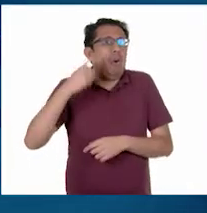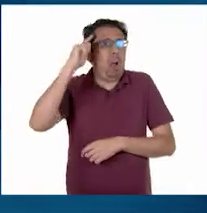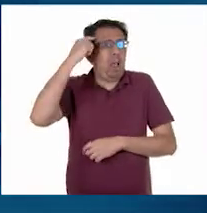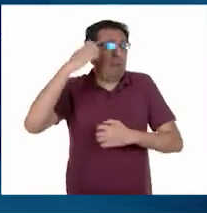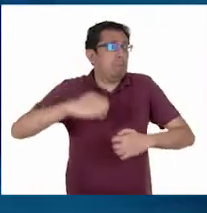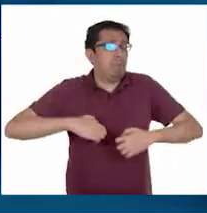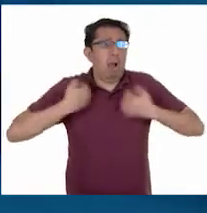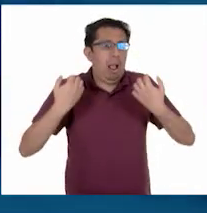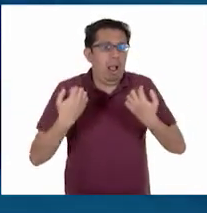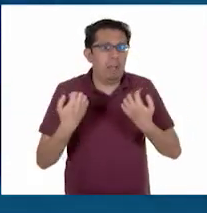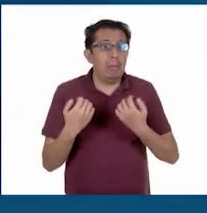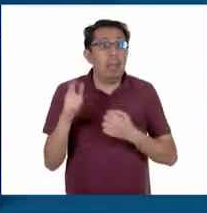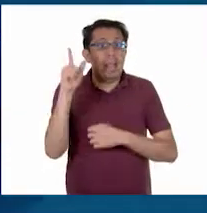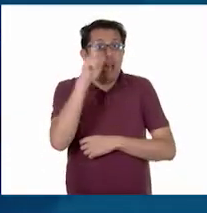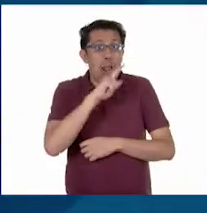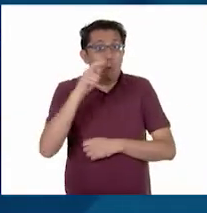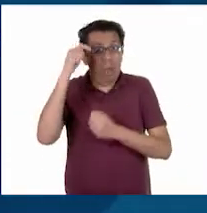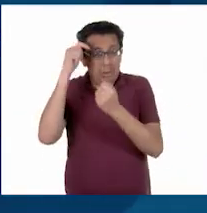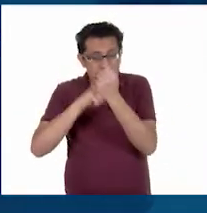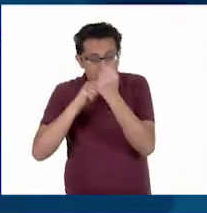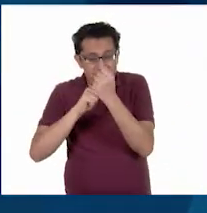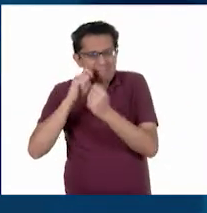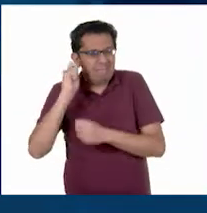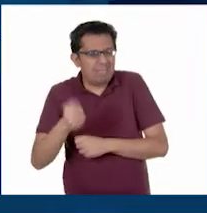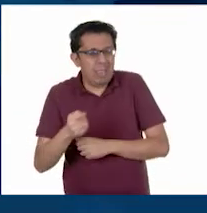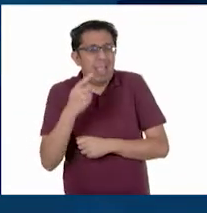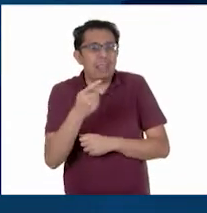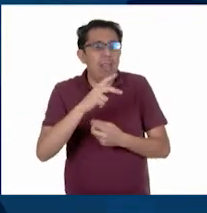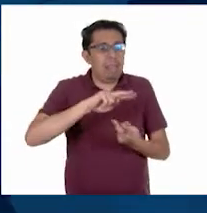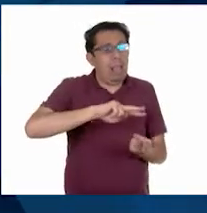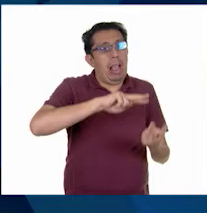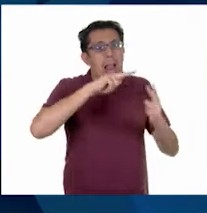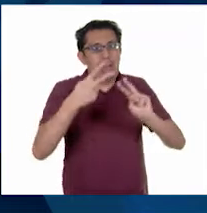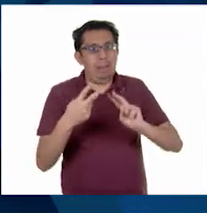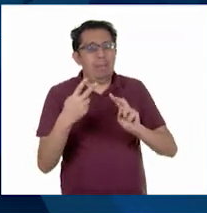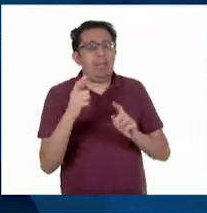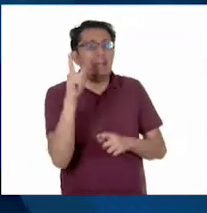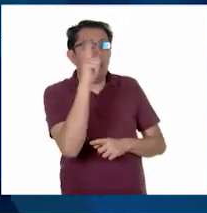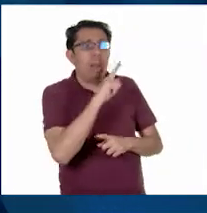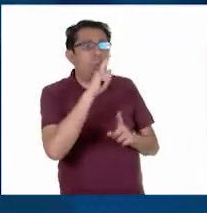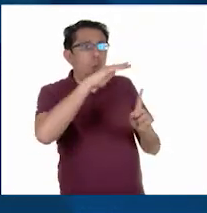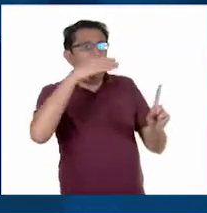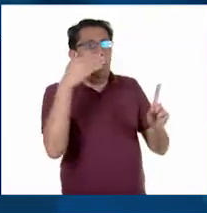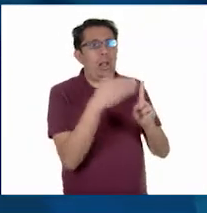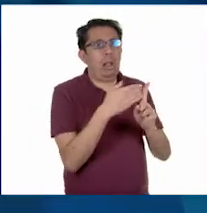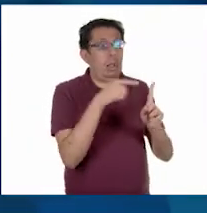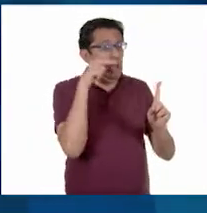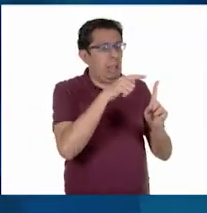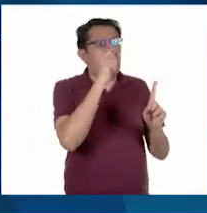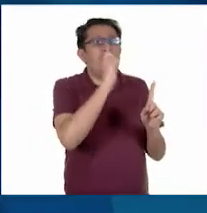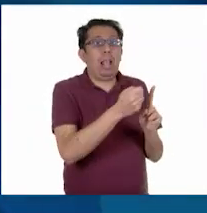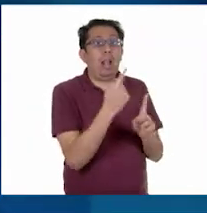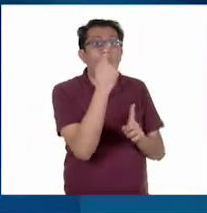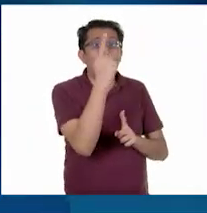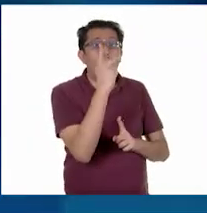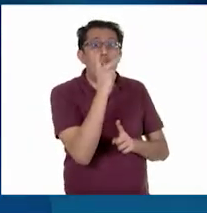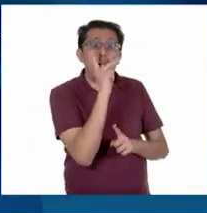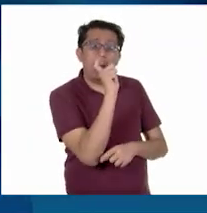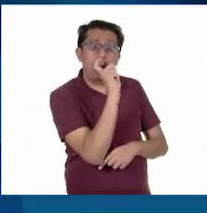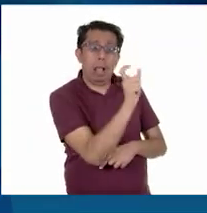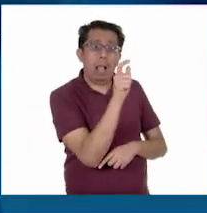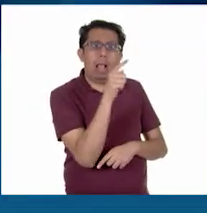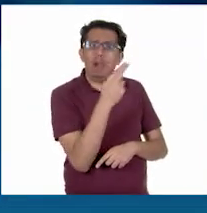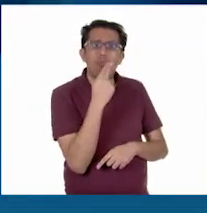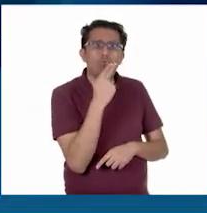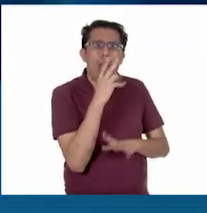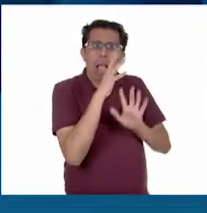El lenguaje figurado se opone al lenguaje literal, que consiste en la utilización de una palabra o expresión con